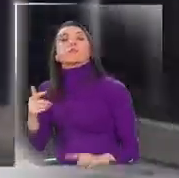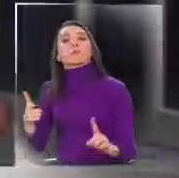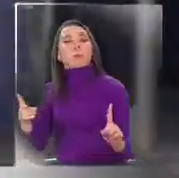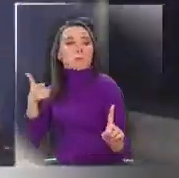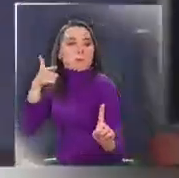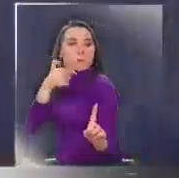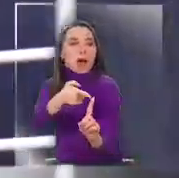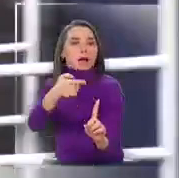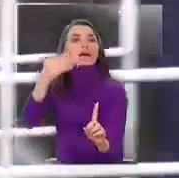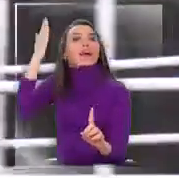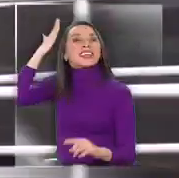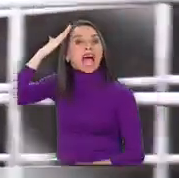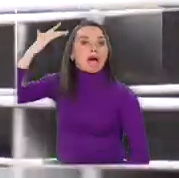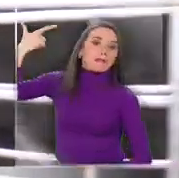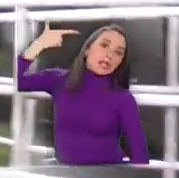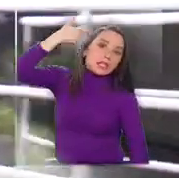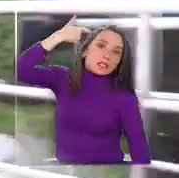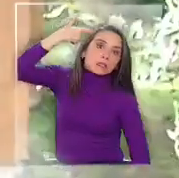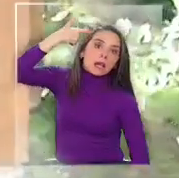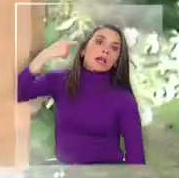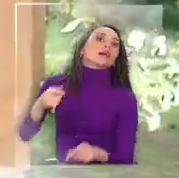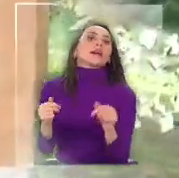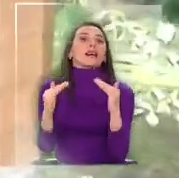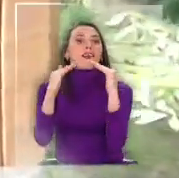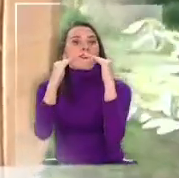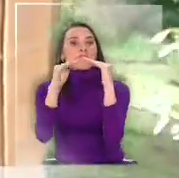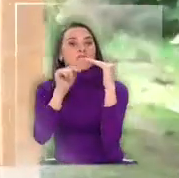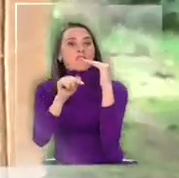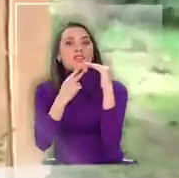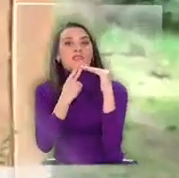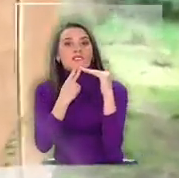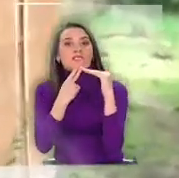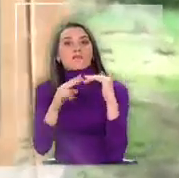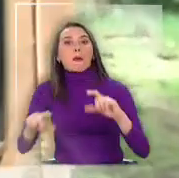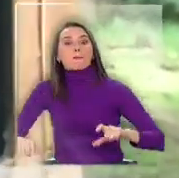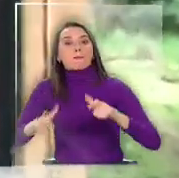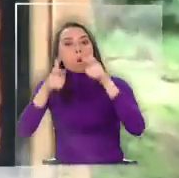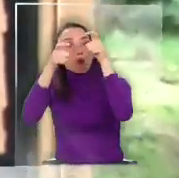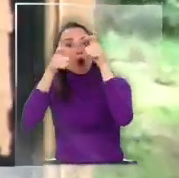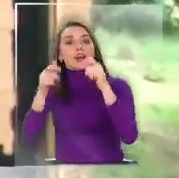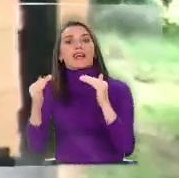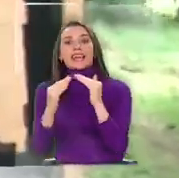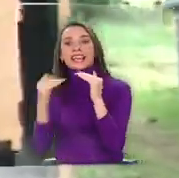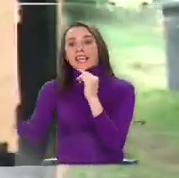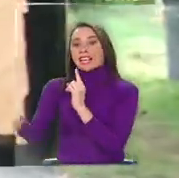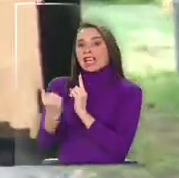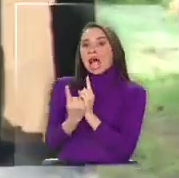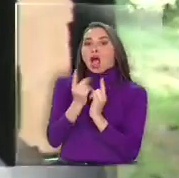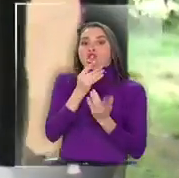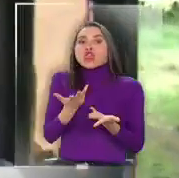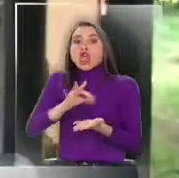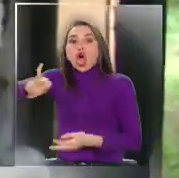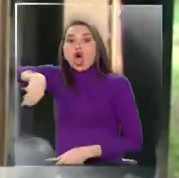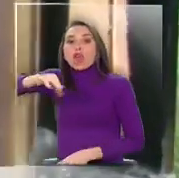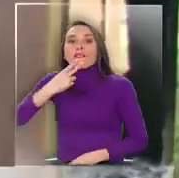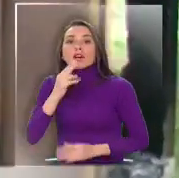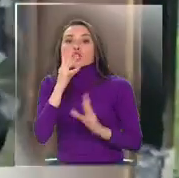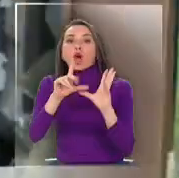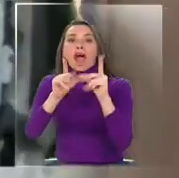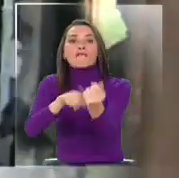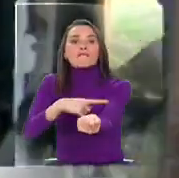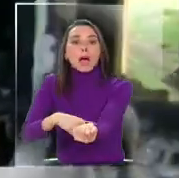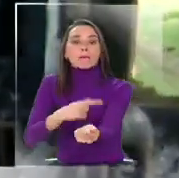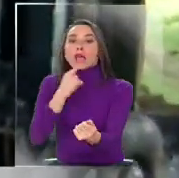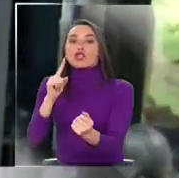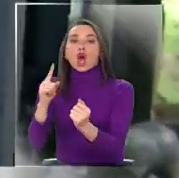a Manuel en la vivienda que compartían en el sector de Quelgo, en Pucón. Una casa a la que llegó porque no tenía dónde vivir, sin familiares que